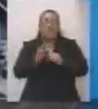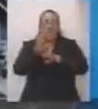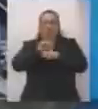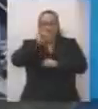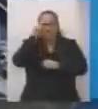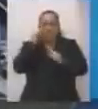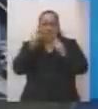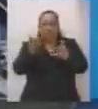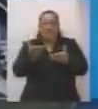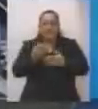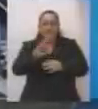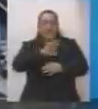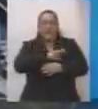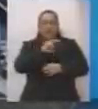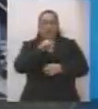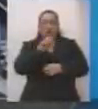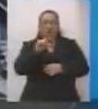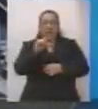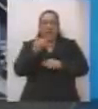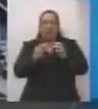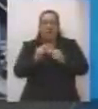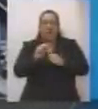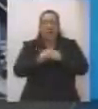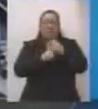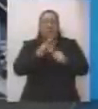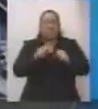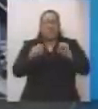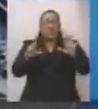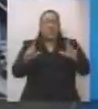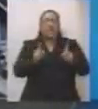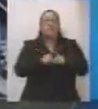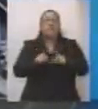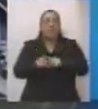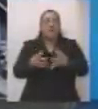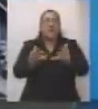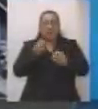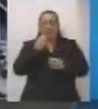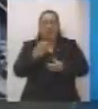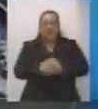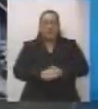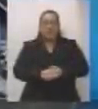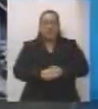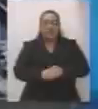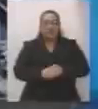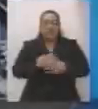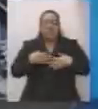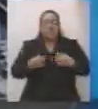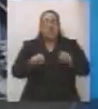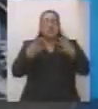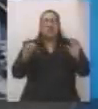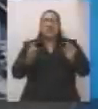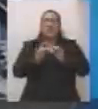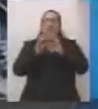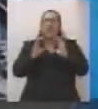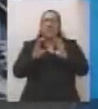descubrimientos recibió el Premio Nobel de Economía en el 2007. Además, quiero mencionar una feliz coincidencia